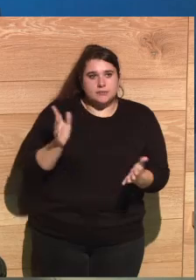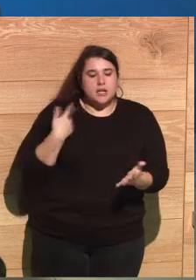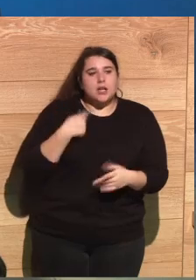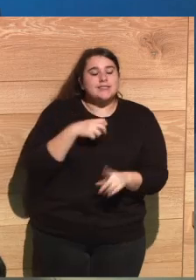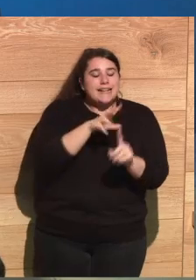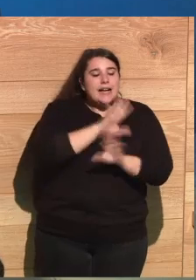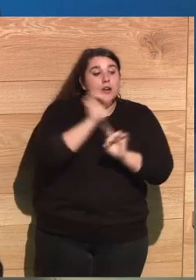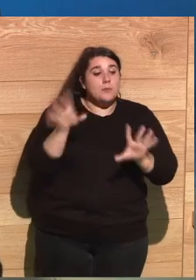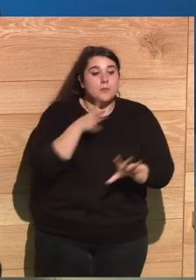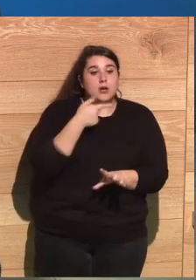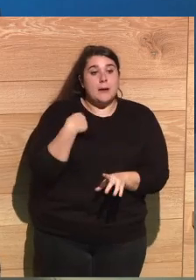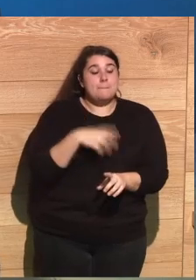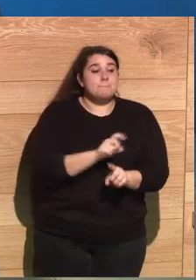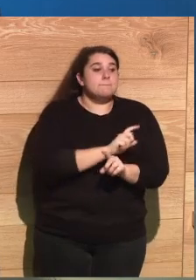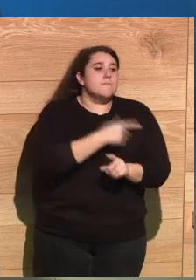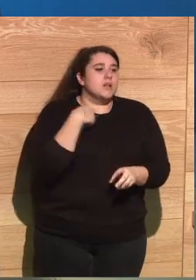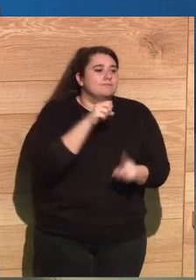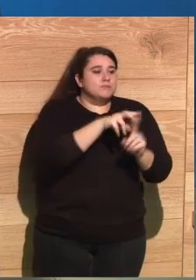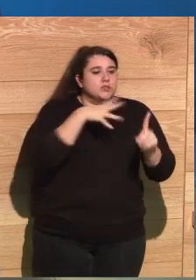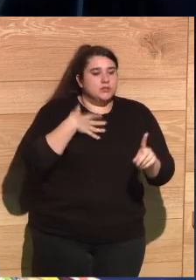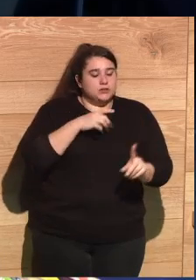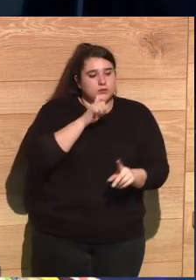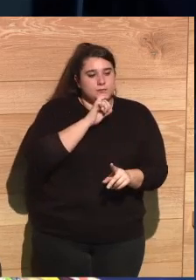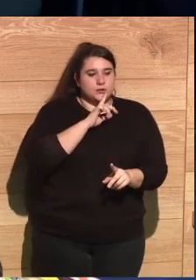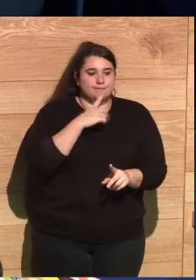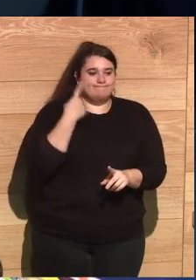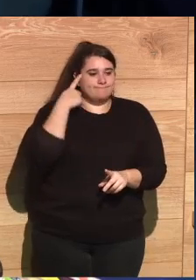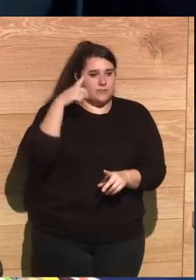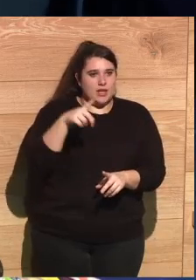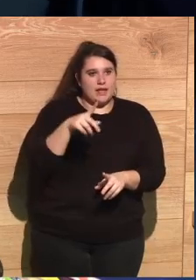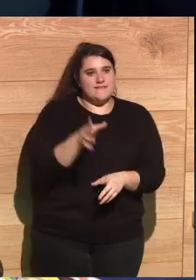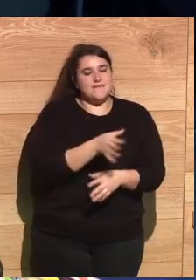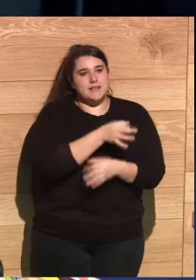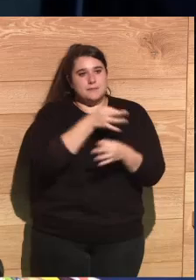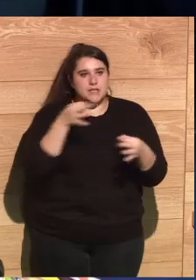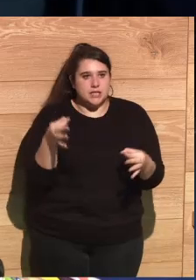mi percepción, y yo, claro, no soy politóloga y no puedo, digamos, dar respuestas